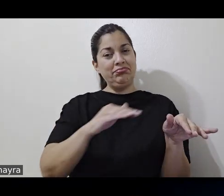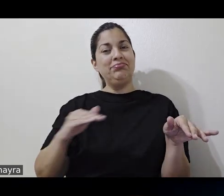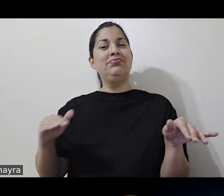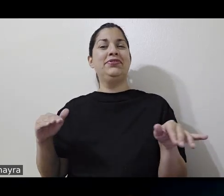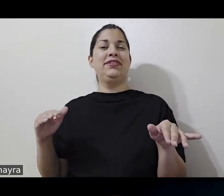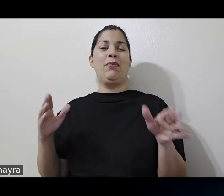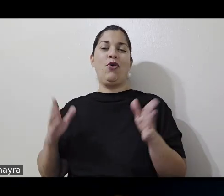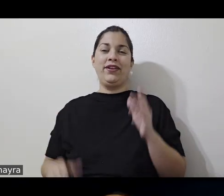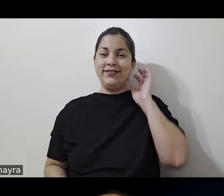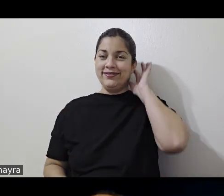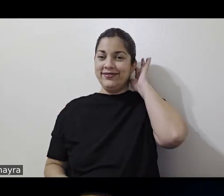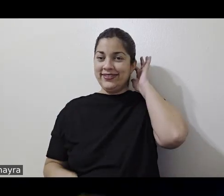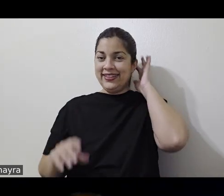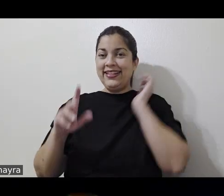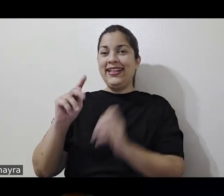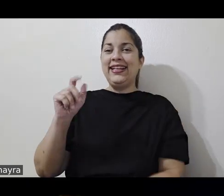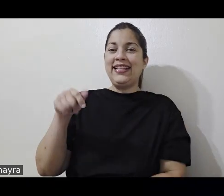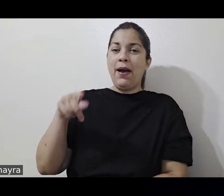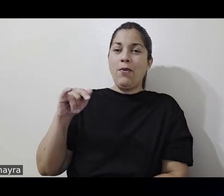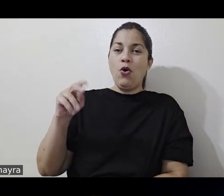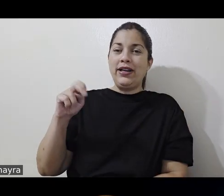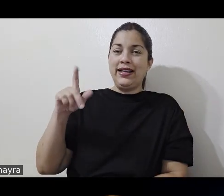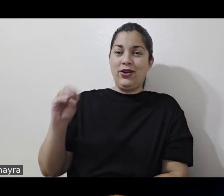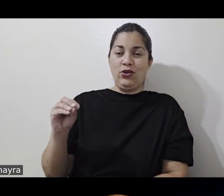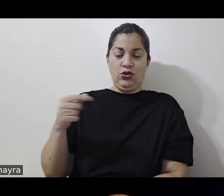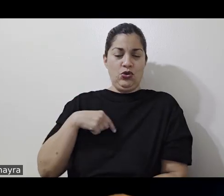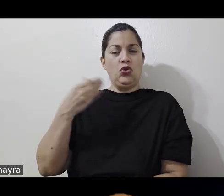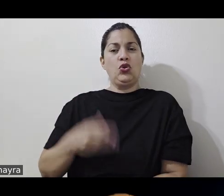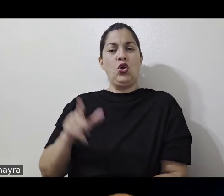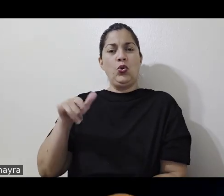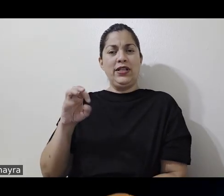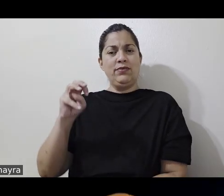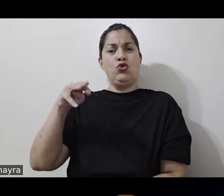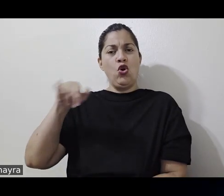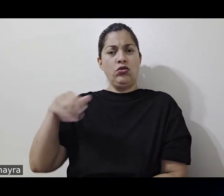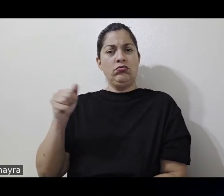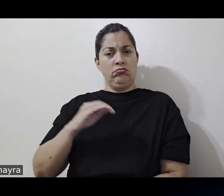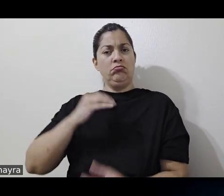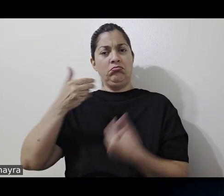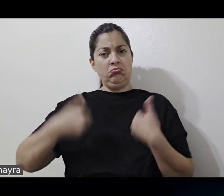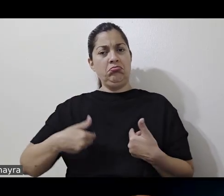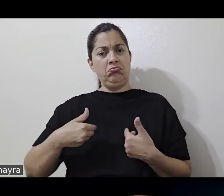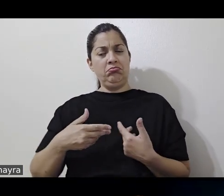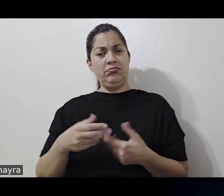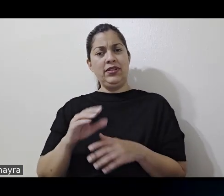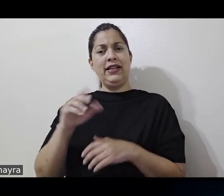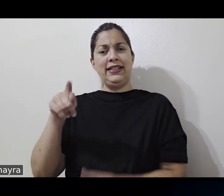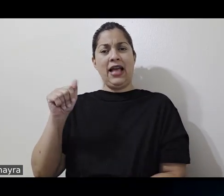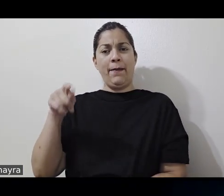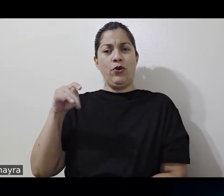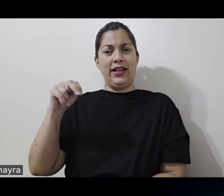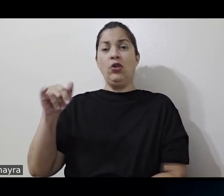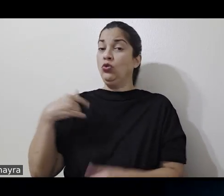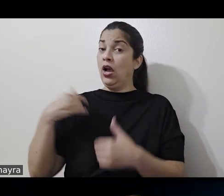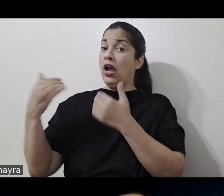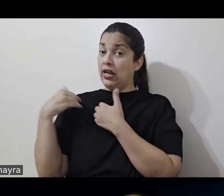crear tapones, taponeros. Él dice, soy Luis Muñoz y soy taponero. Soy el encargado de hacer tapones en el país. ¿Y